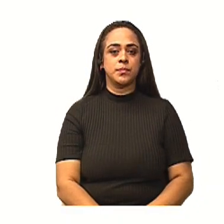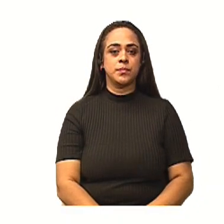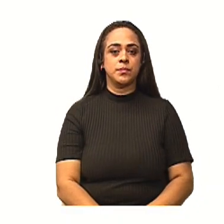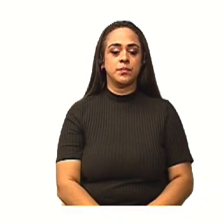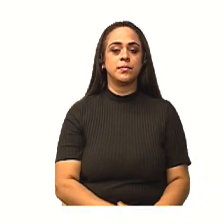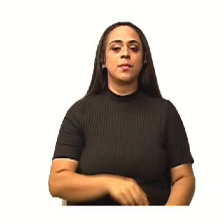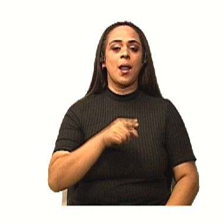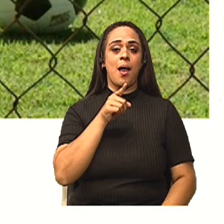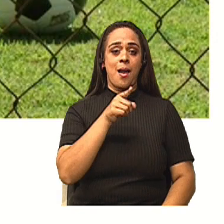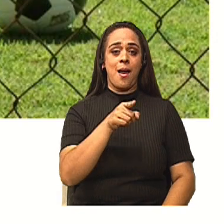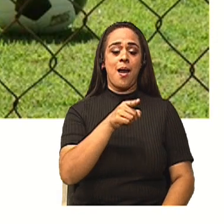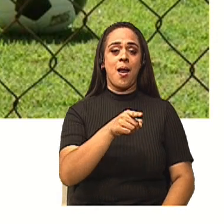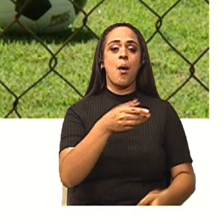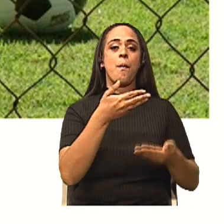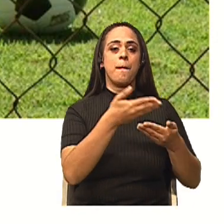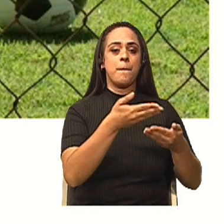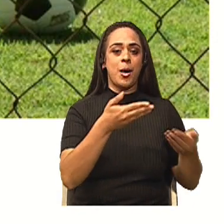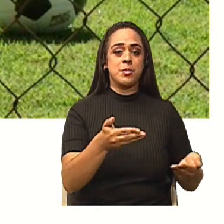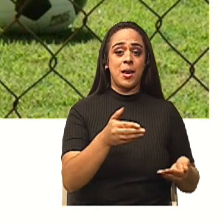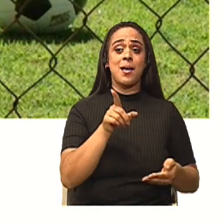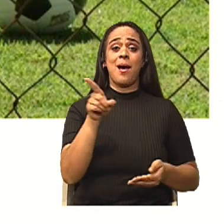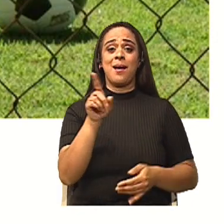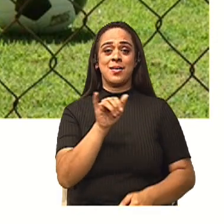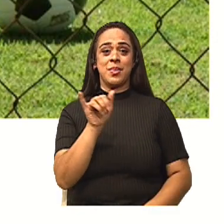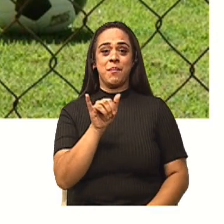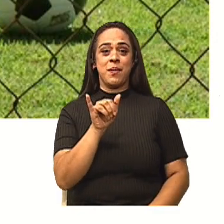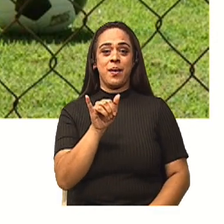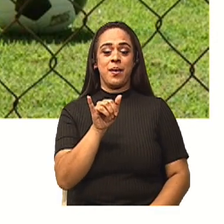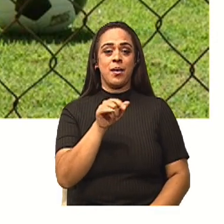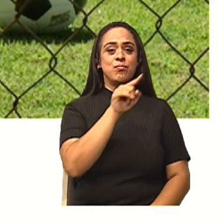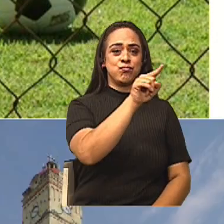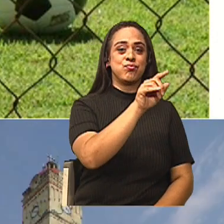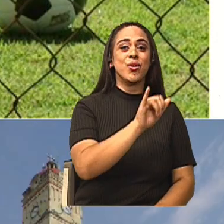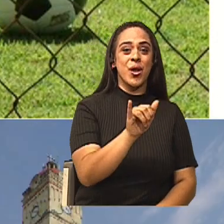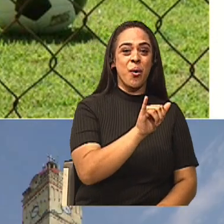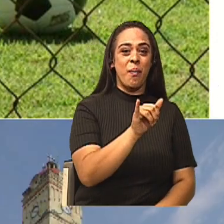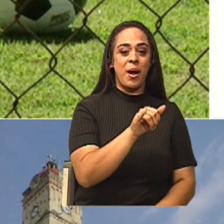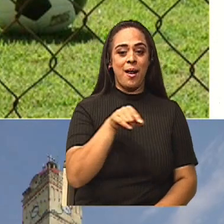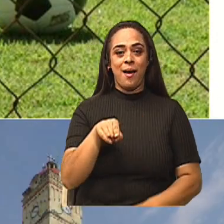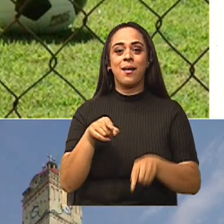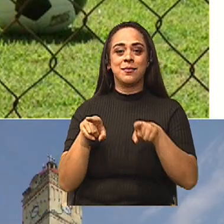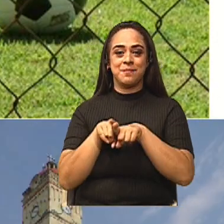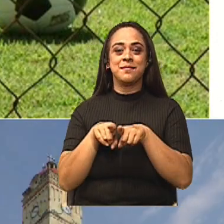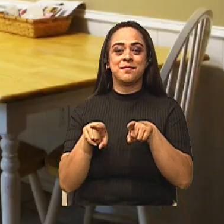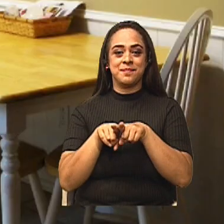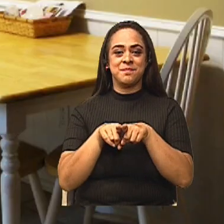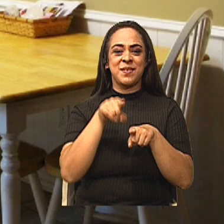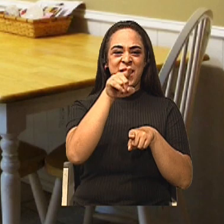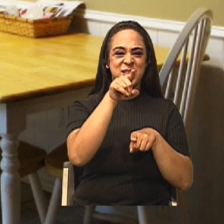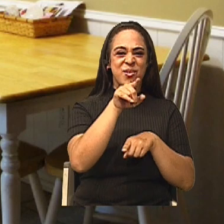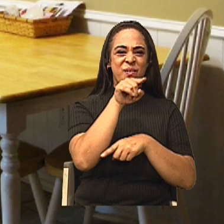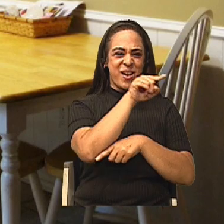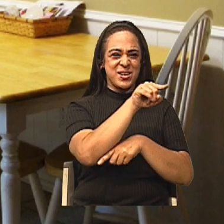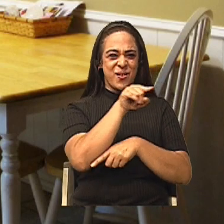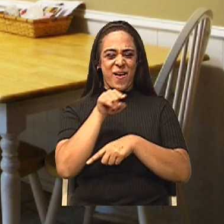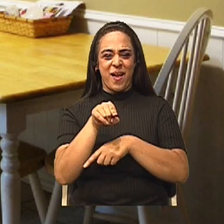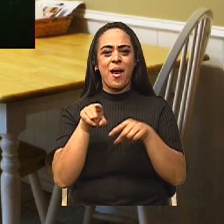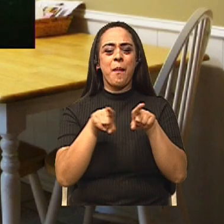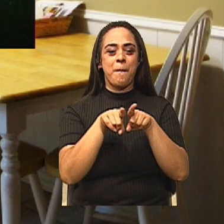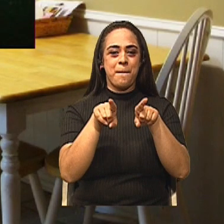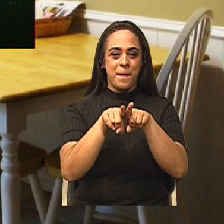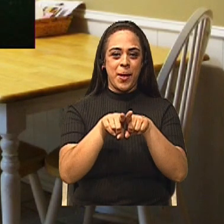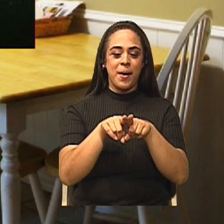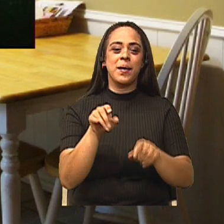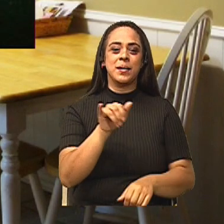esto es materia, también esto, eso también, y esto, y esto, y esto, y